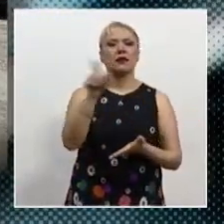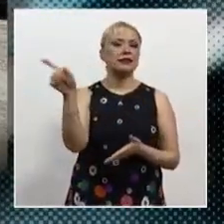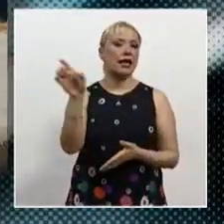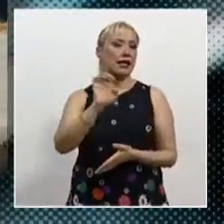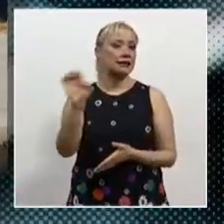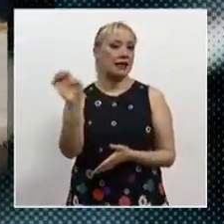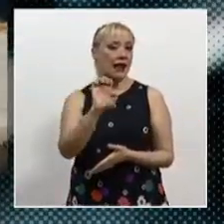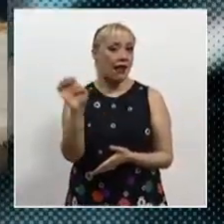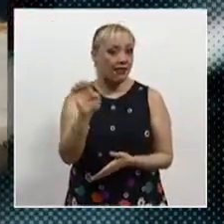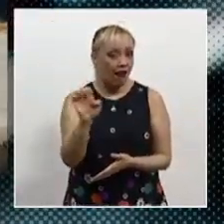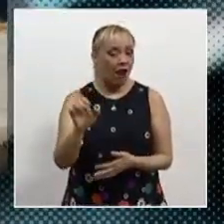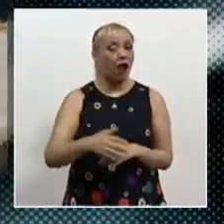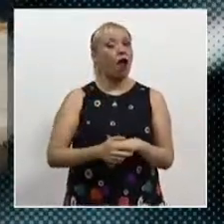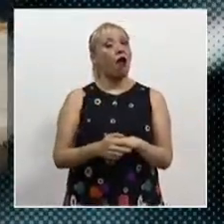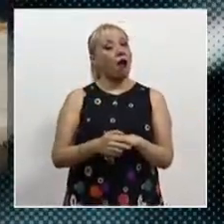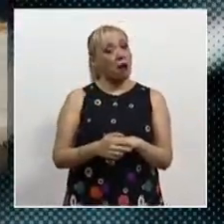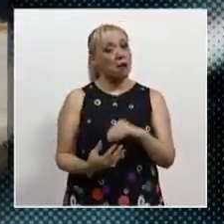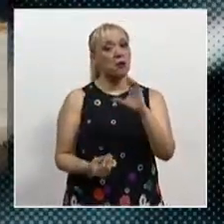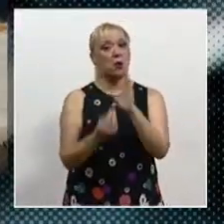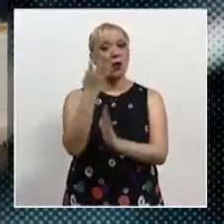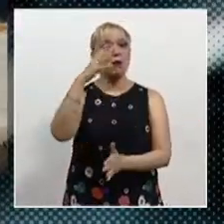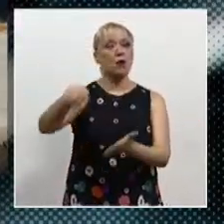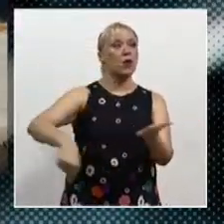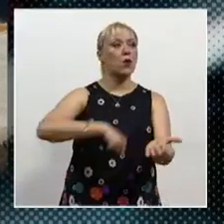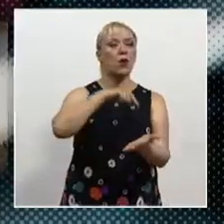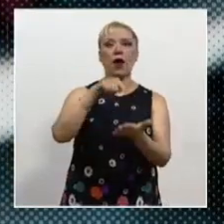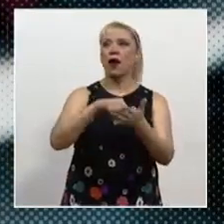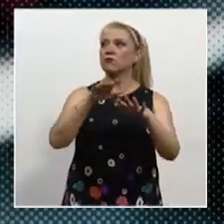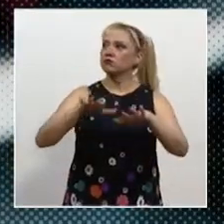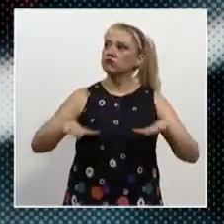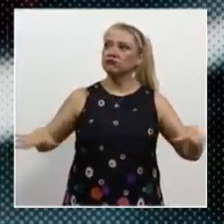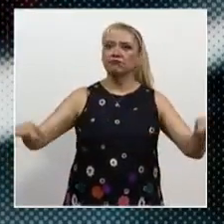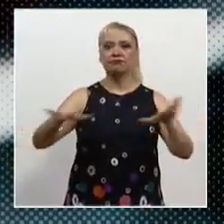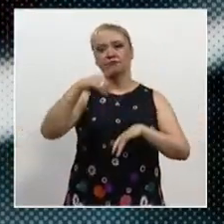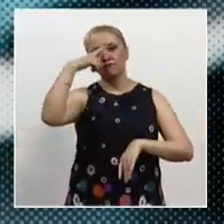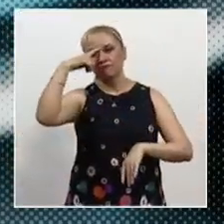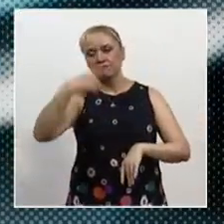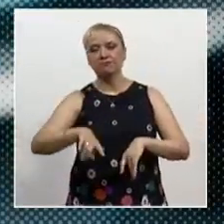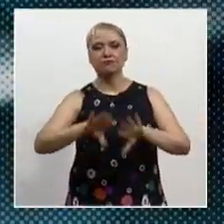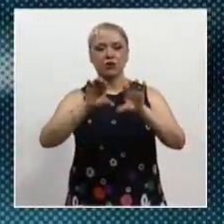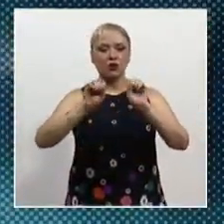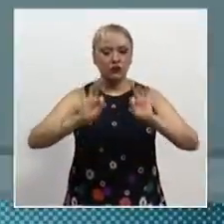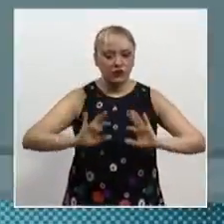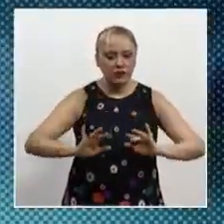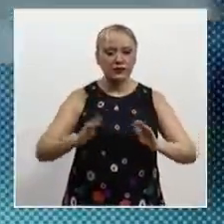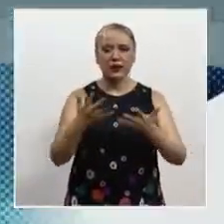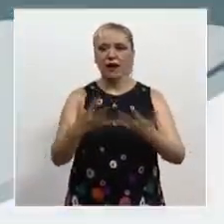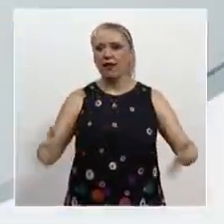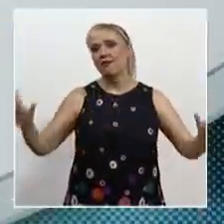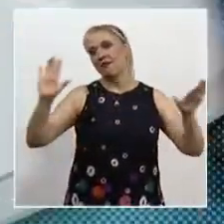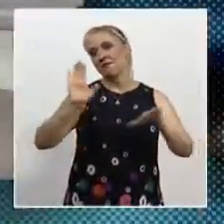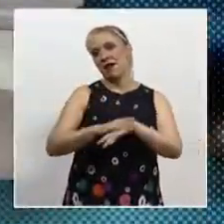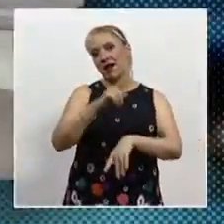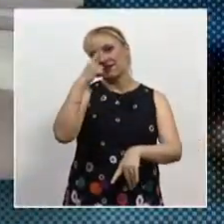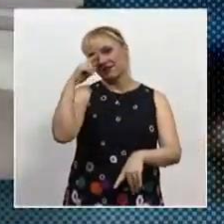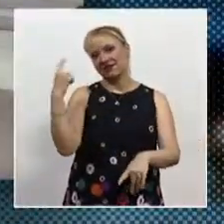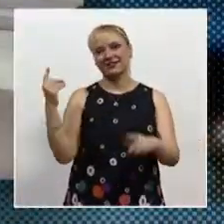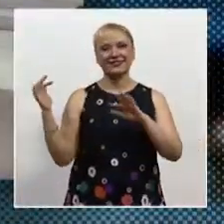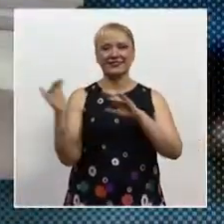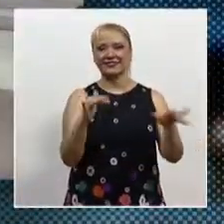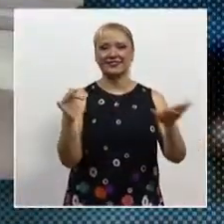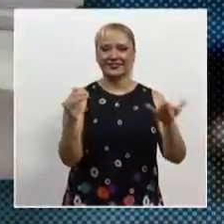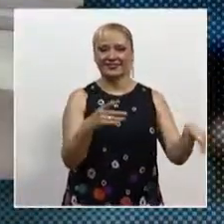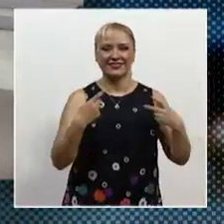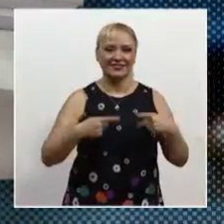Ensenada, que cuenta con adecuaciones para brindar espacios dignos al personal y a las y los usuarios. En la